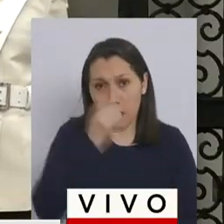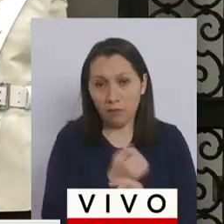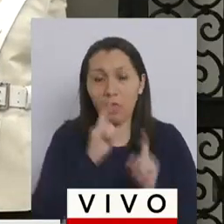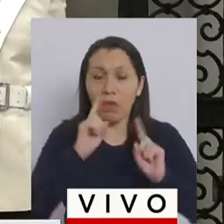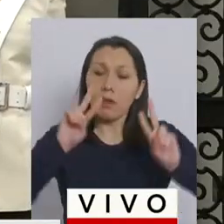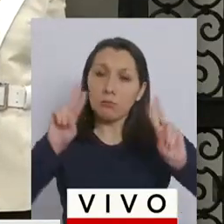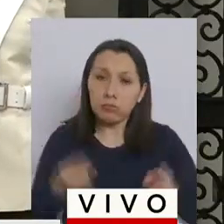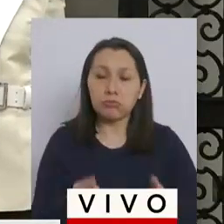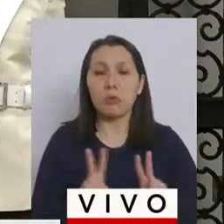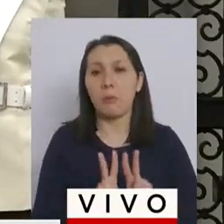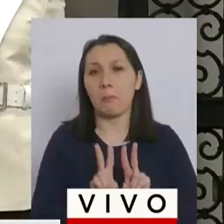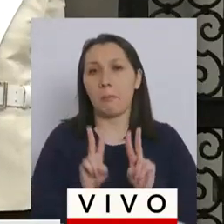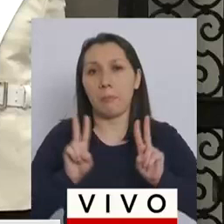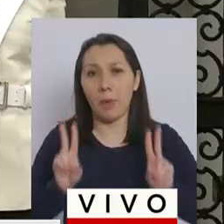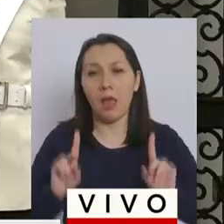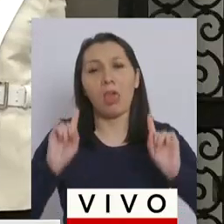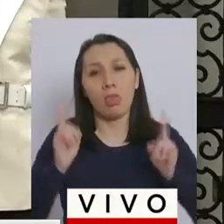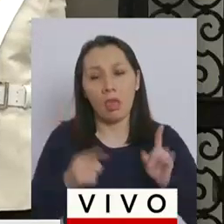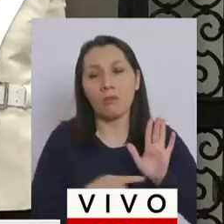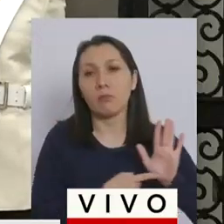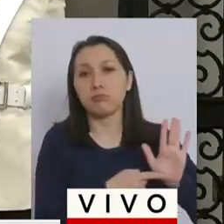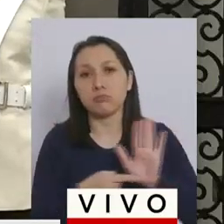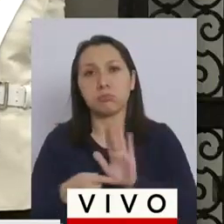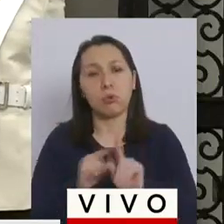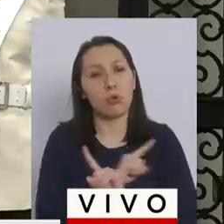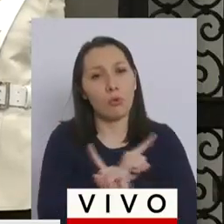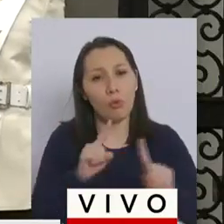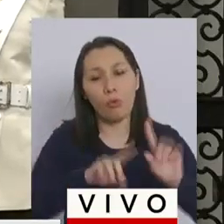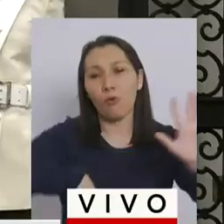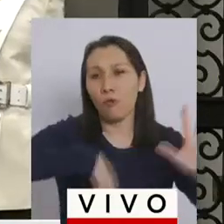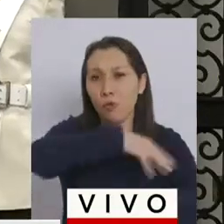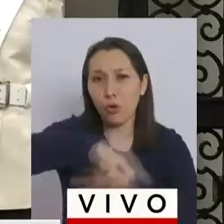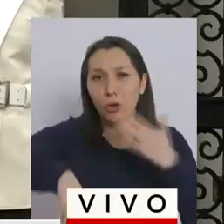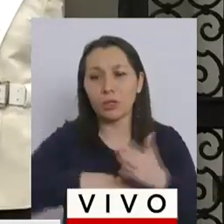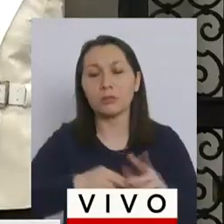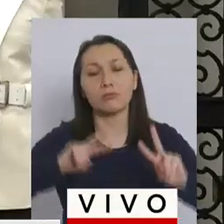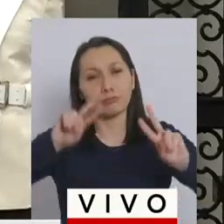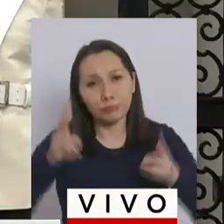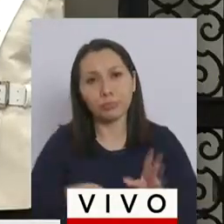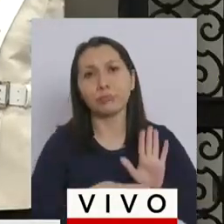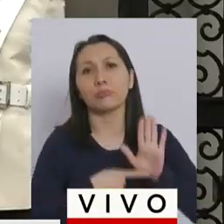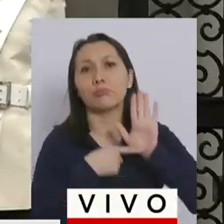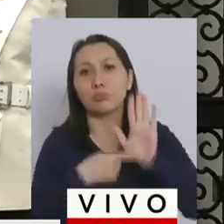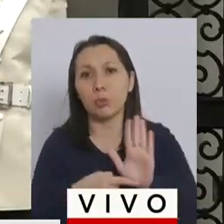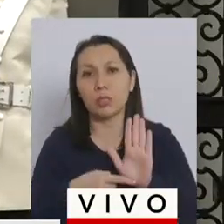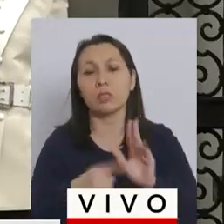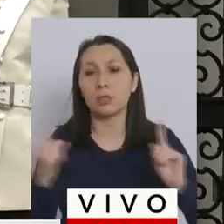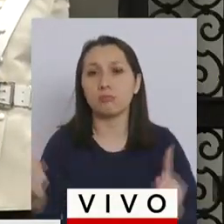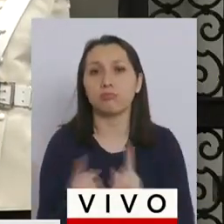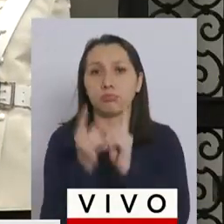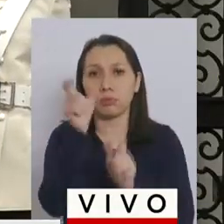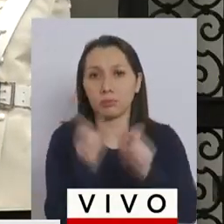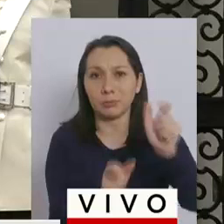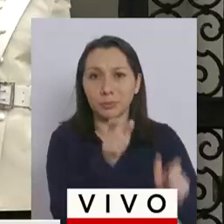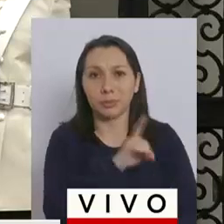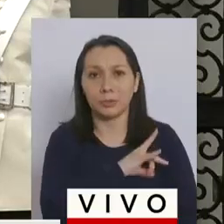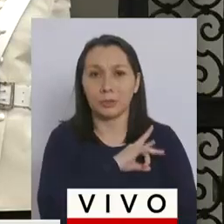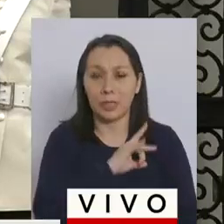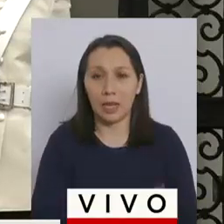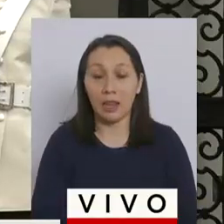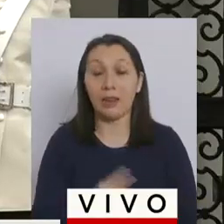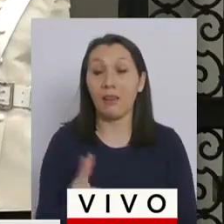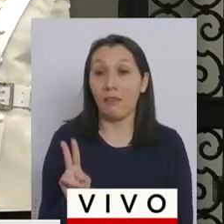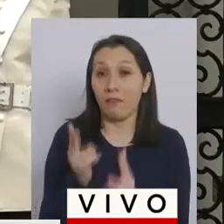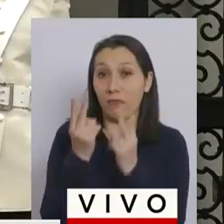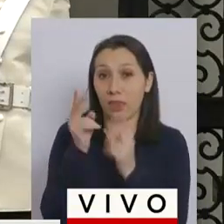paz, tiene que ser un símbolo para la no violencia, un símbolo para el reencuentro de los chilenos. La